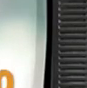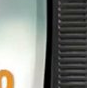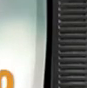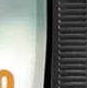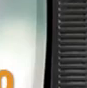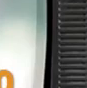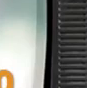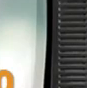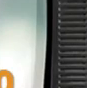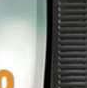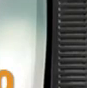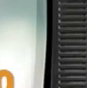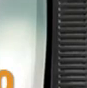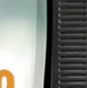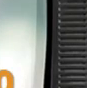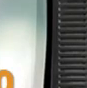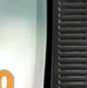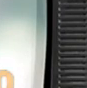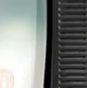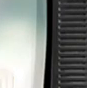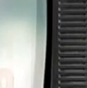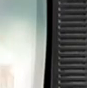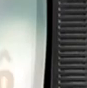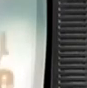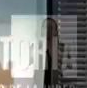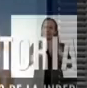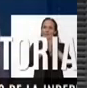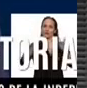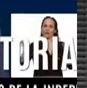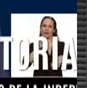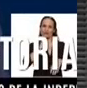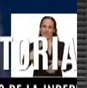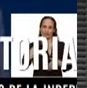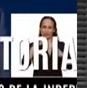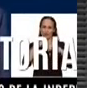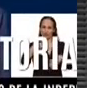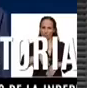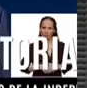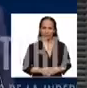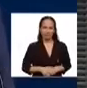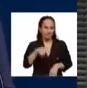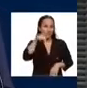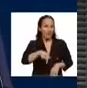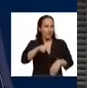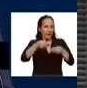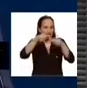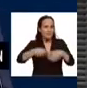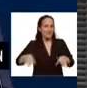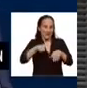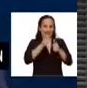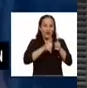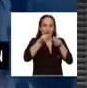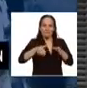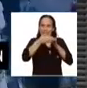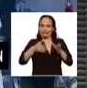las cosas que dijo Mauricio Macri, y por otro lado dice, bueno, es la clara expresión de un